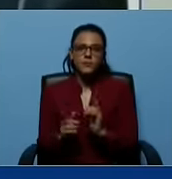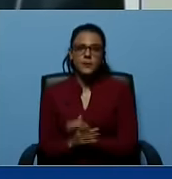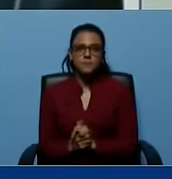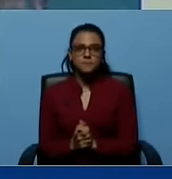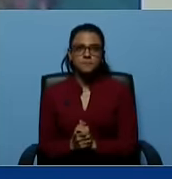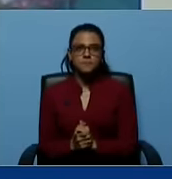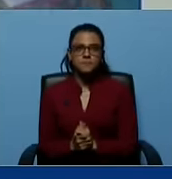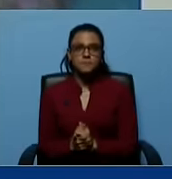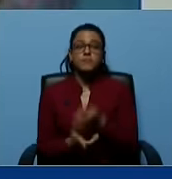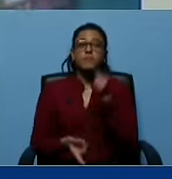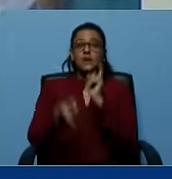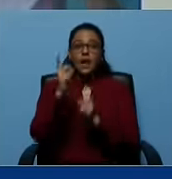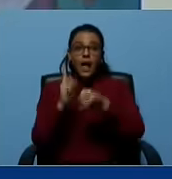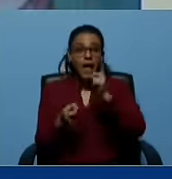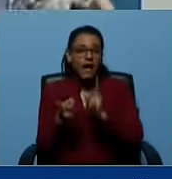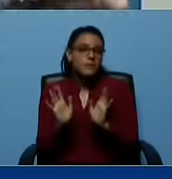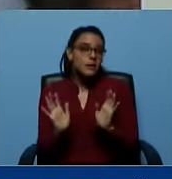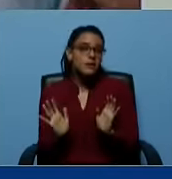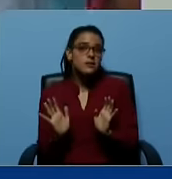a veces